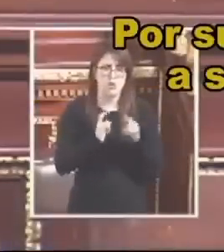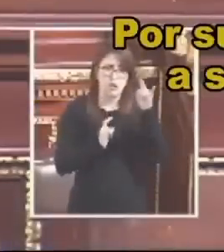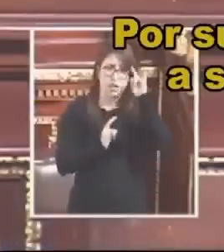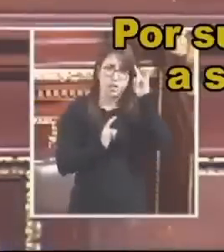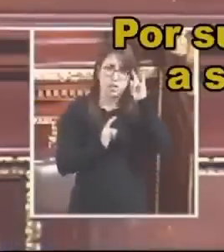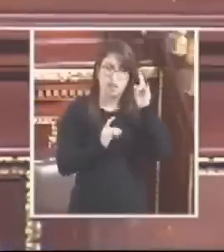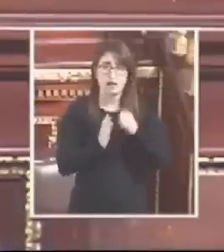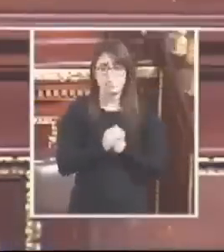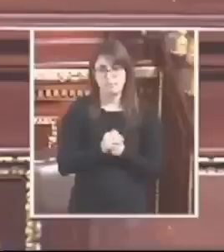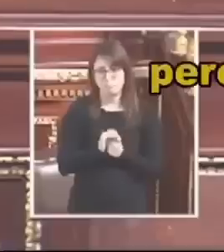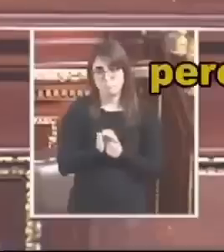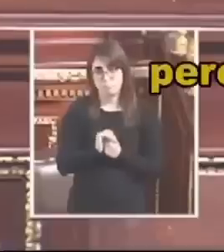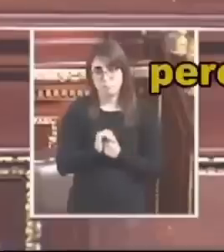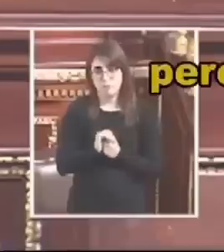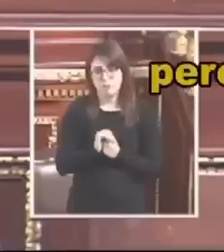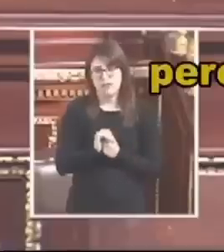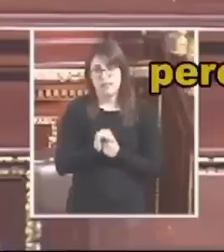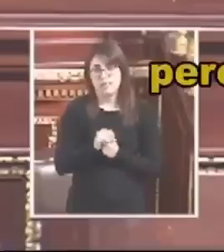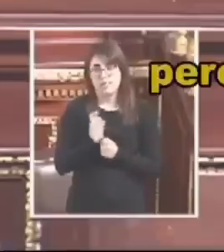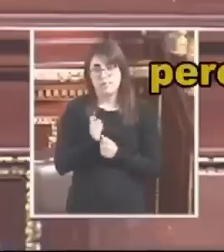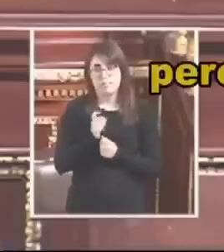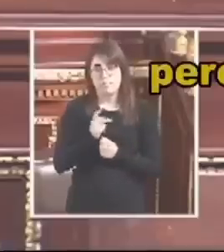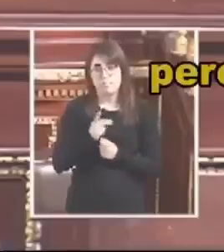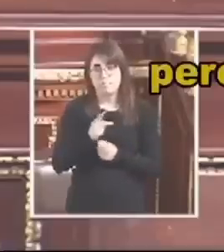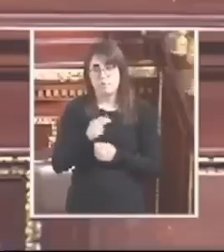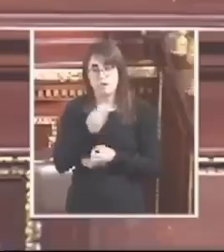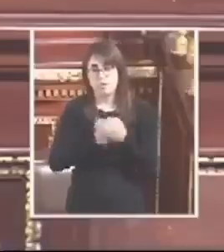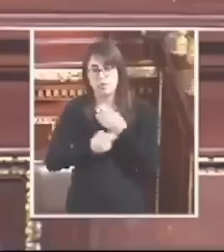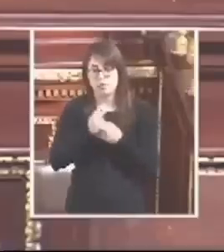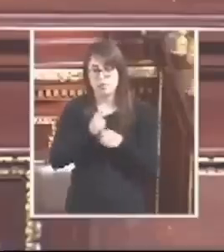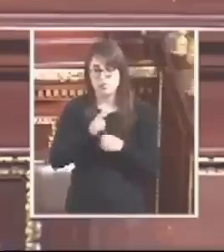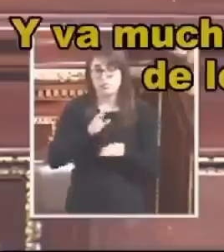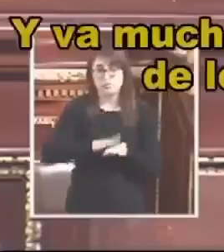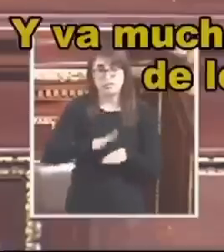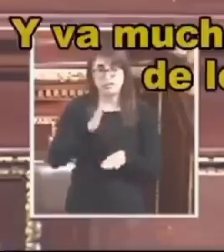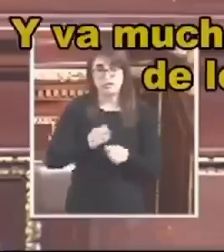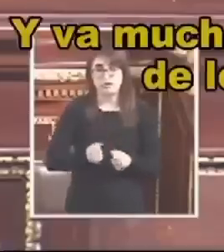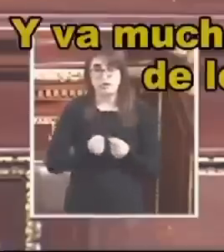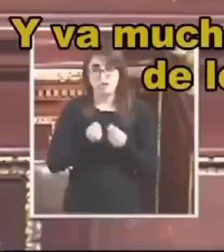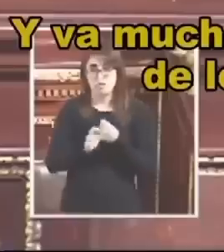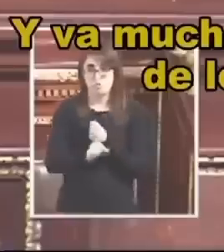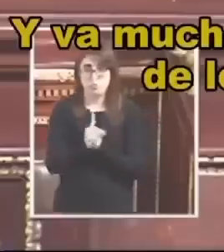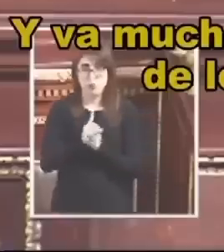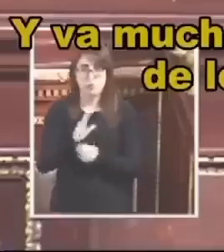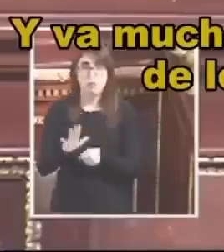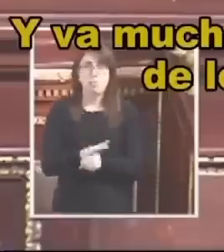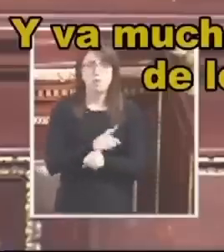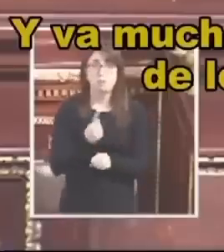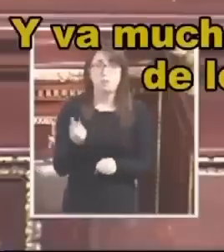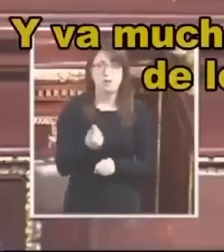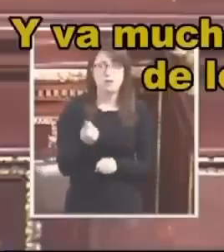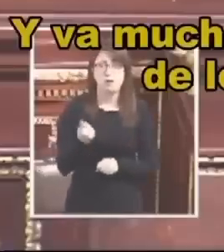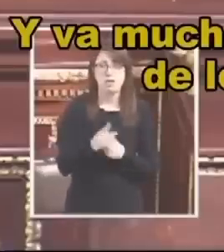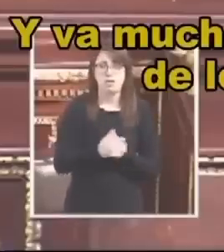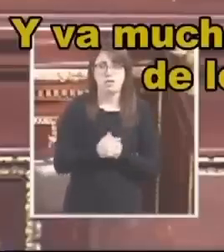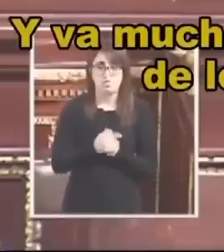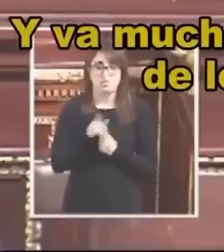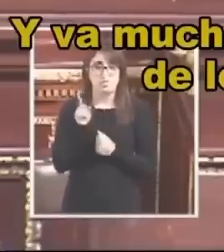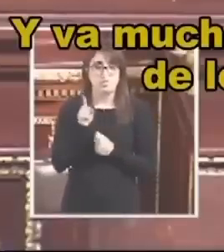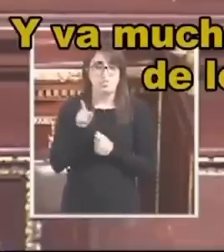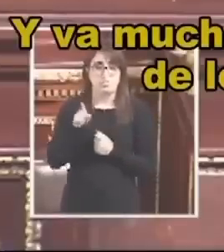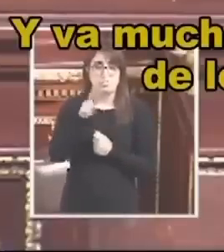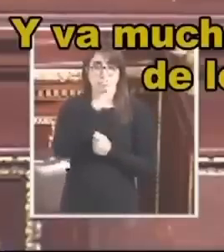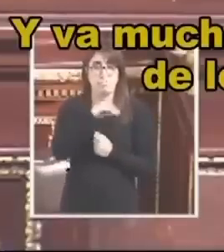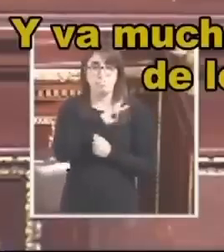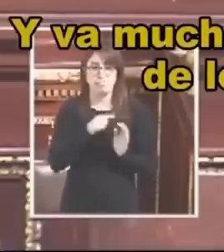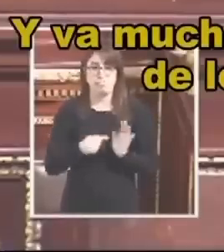victimización pero este caso va mucho más allá y va mucho más allá porque mandó un mensaje de